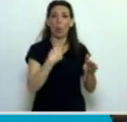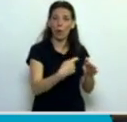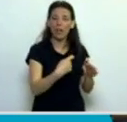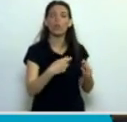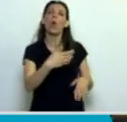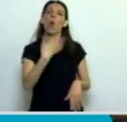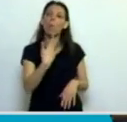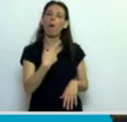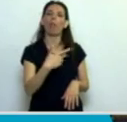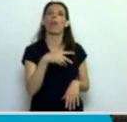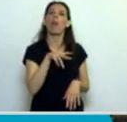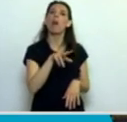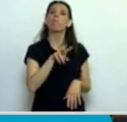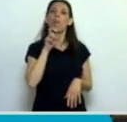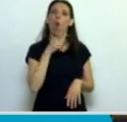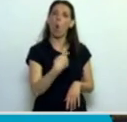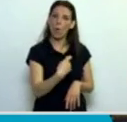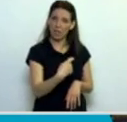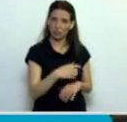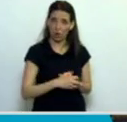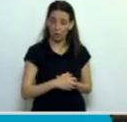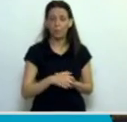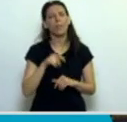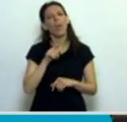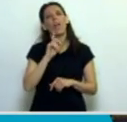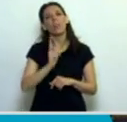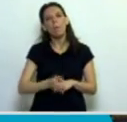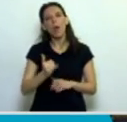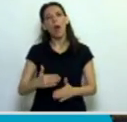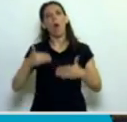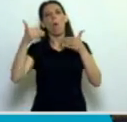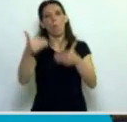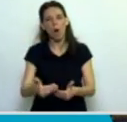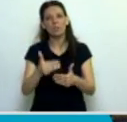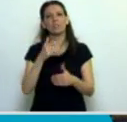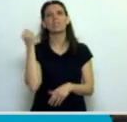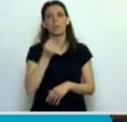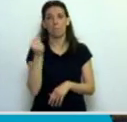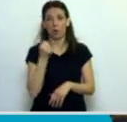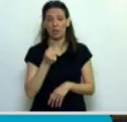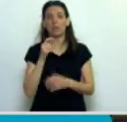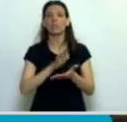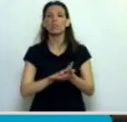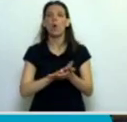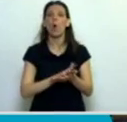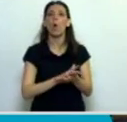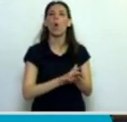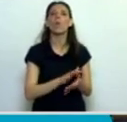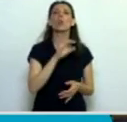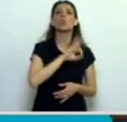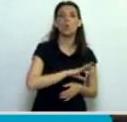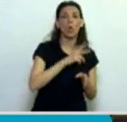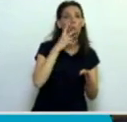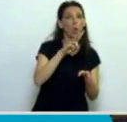argentinos en edad pasiva. Otro avance fundamental fue el otorgamiento de incrementos en los haberes a partir del